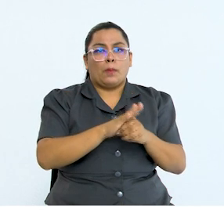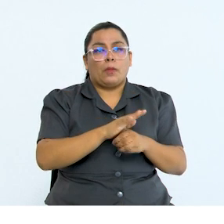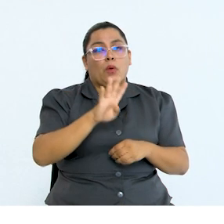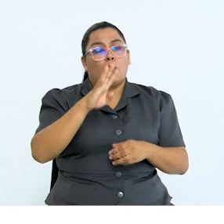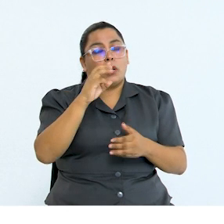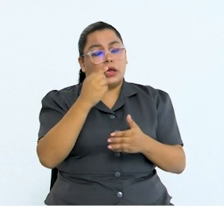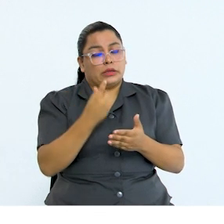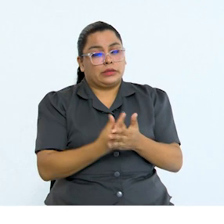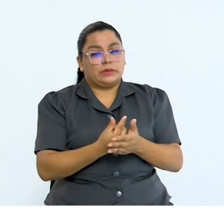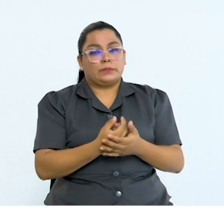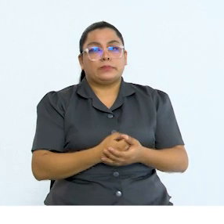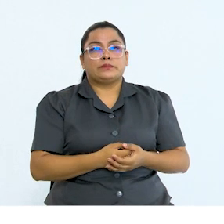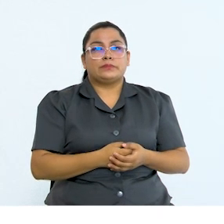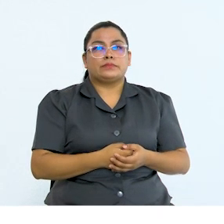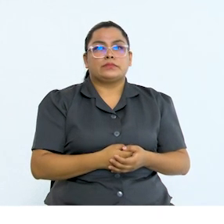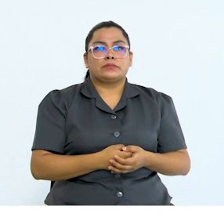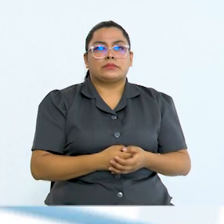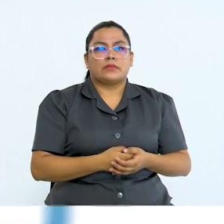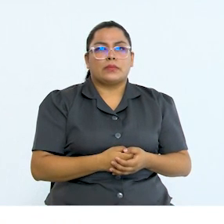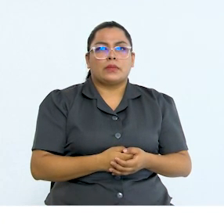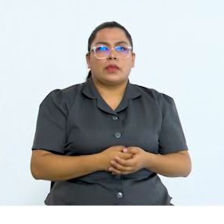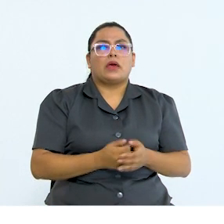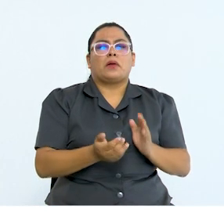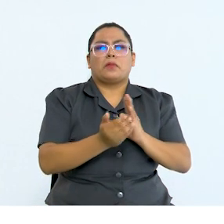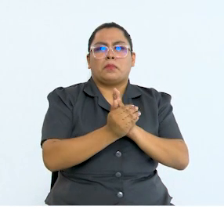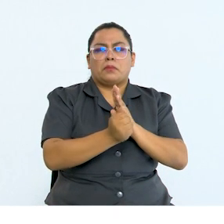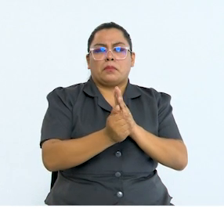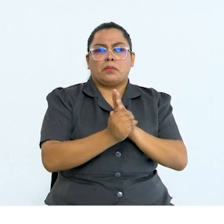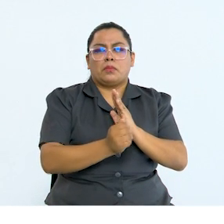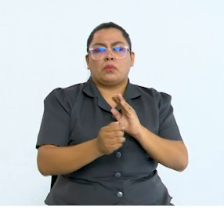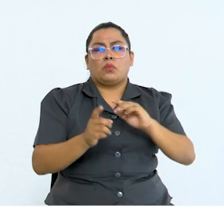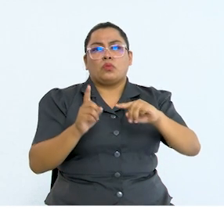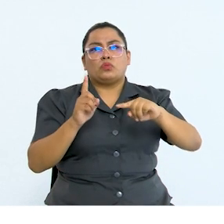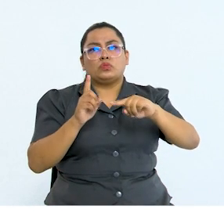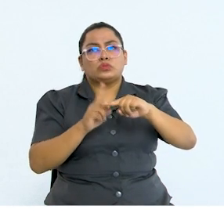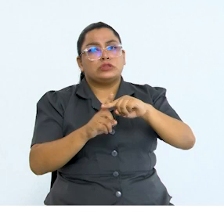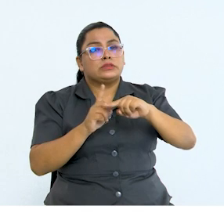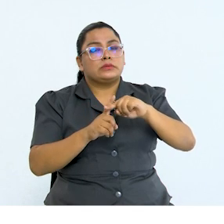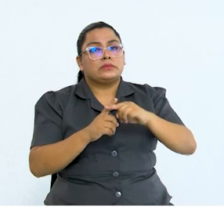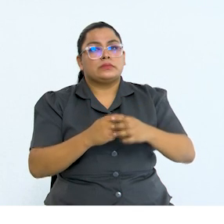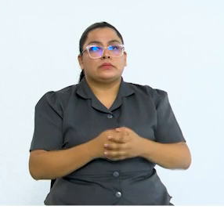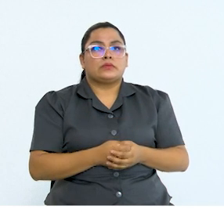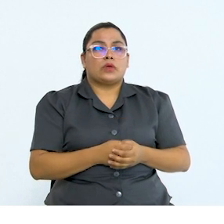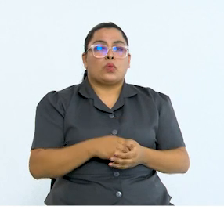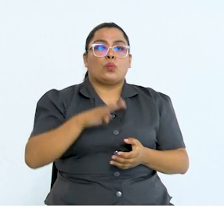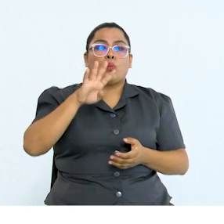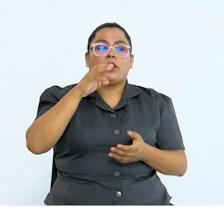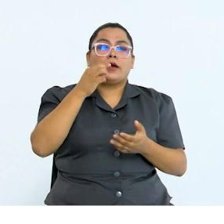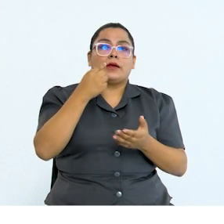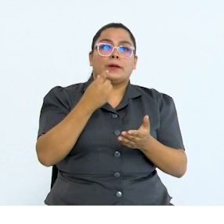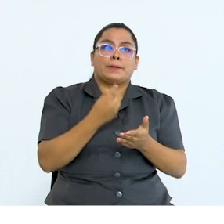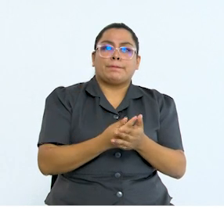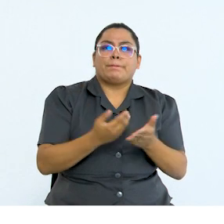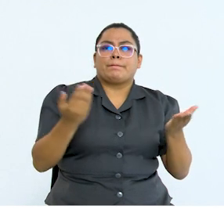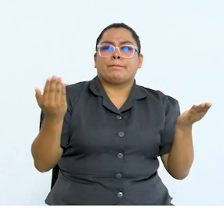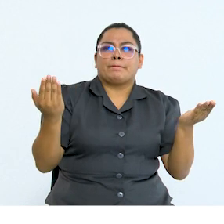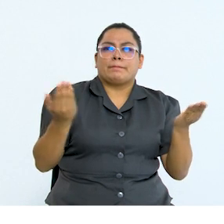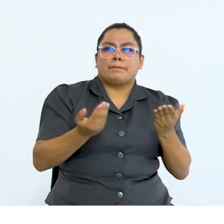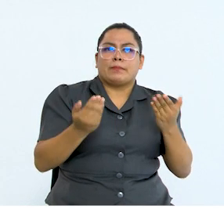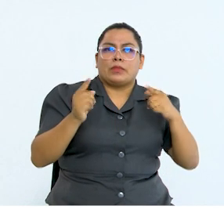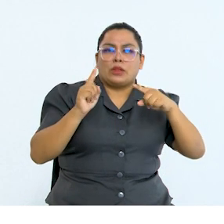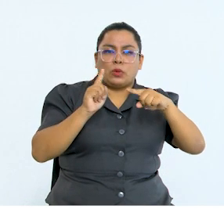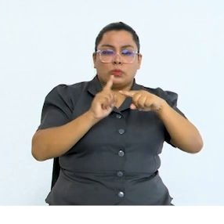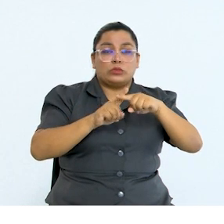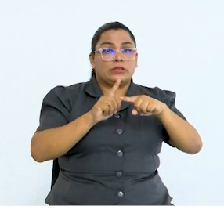en cuarto grado. ¿Qué hay de la operación multiplicación? En cuarto grado se realiza